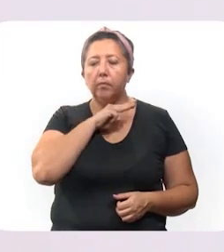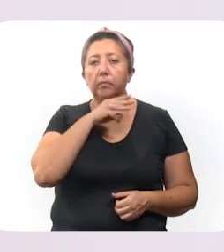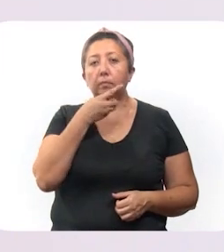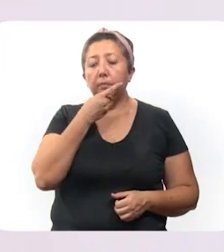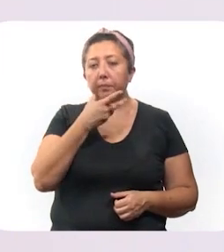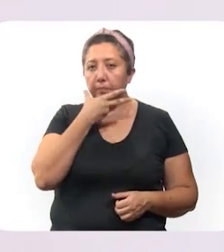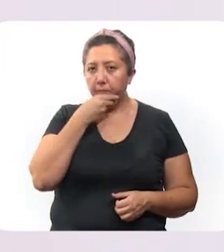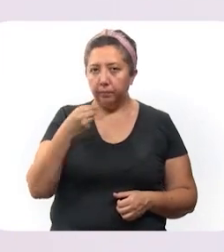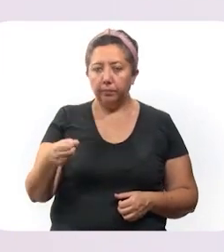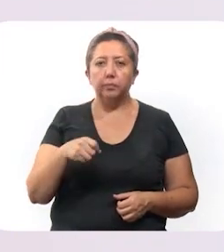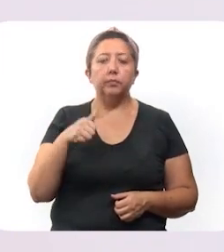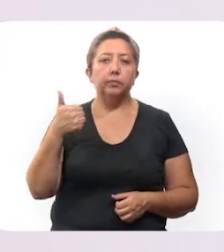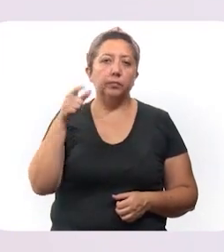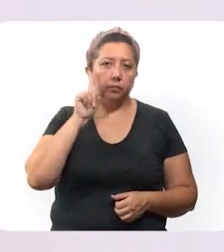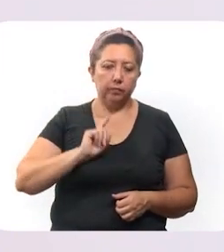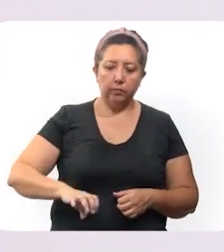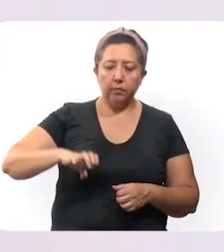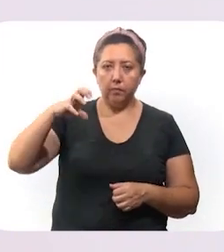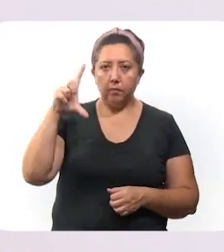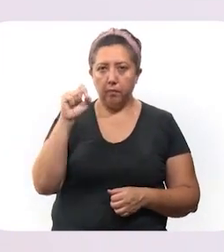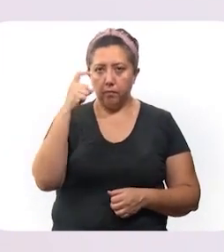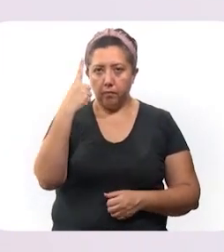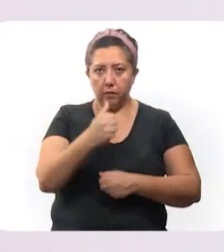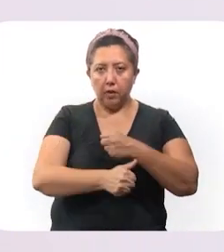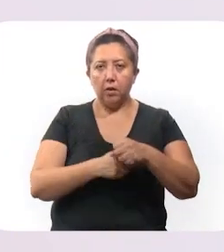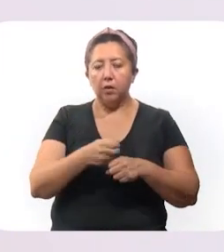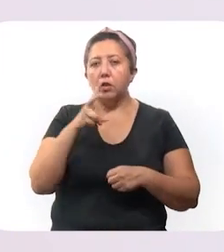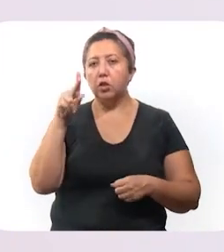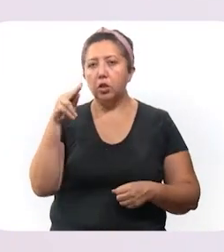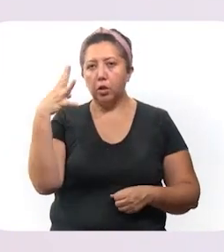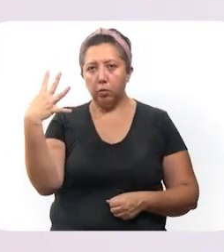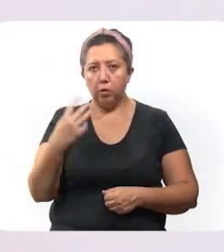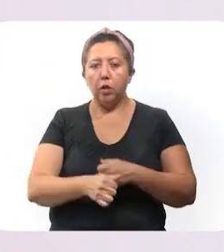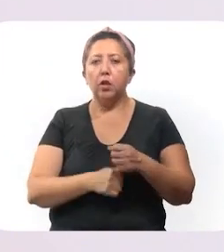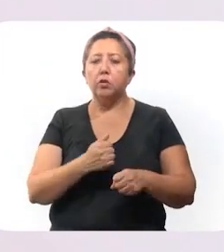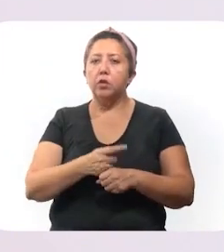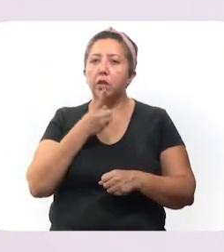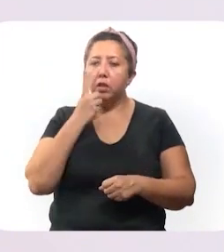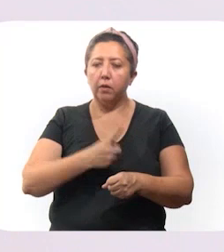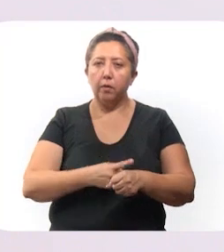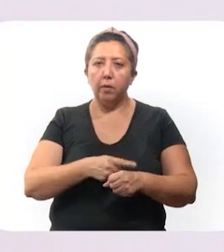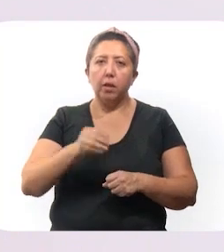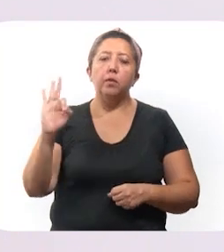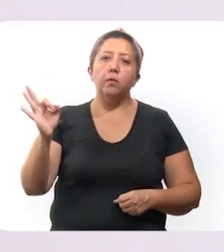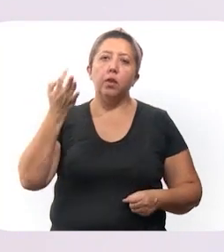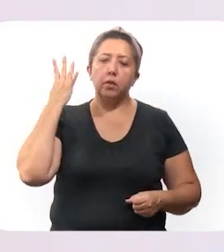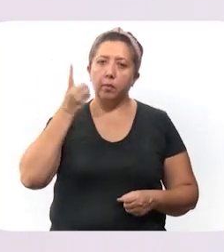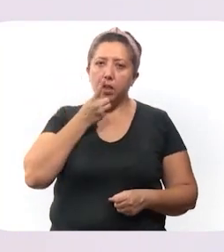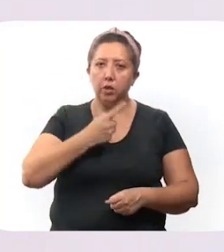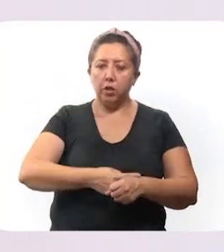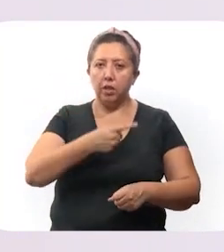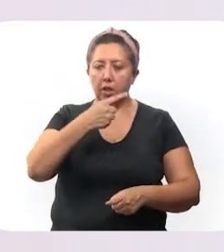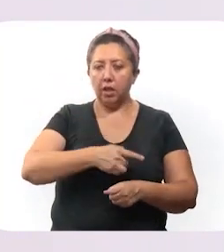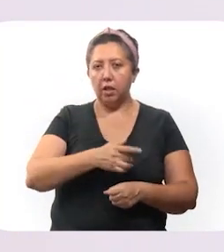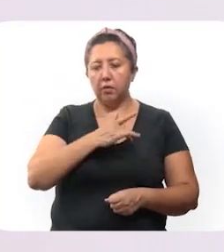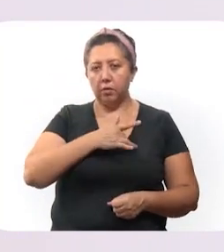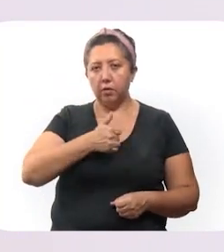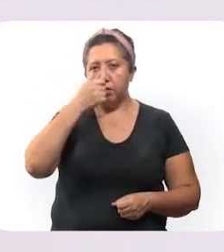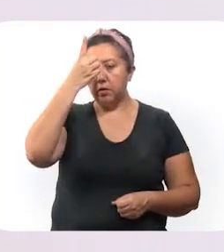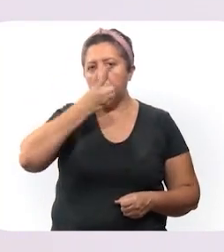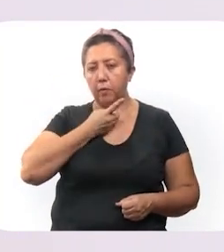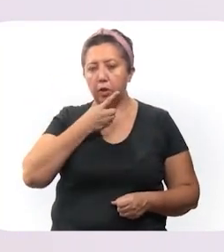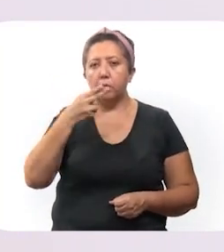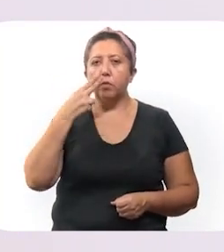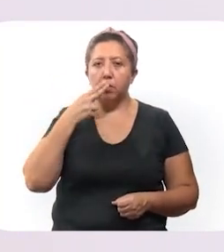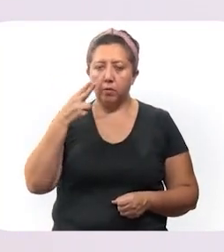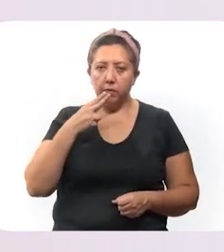y 6 mujeres, de un rango de edad de 21 a 84 años. Sus principales enfermedades fueron hipertensión arterial,